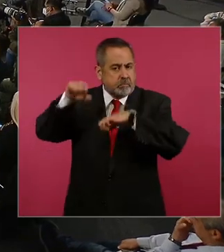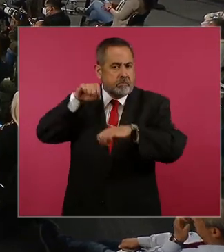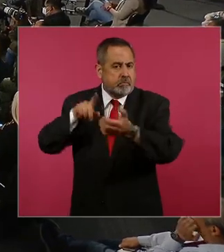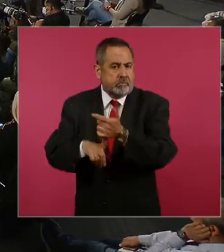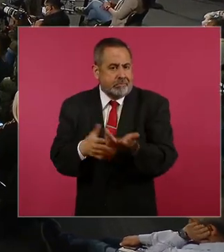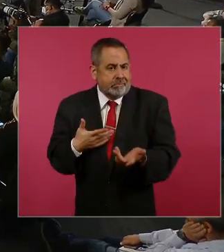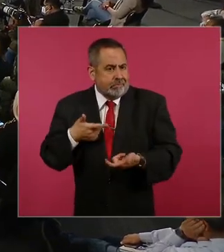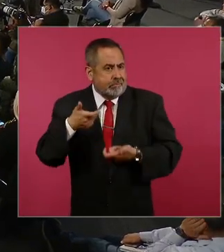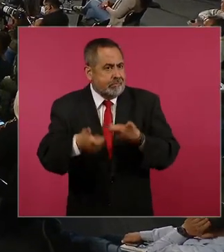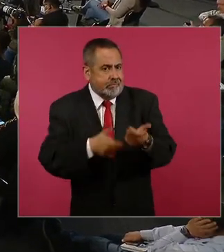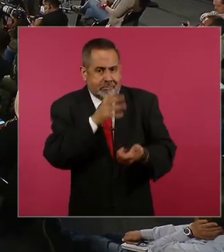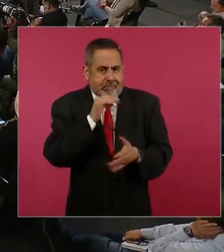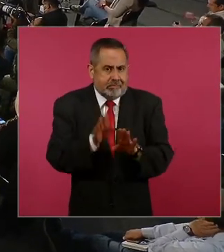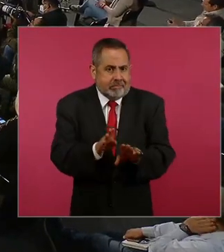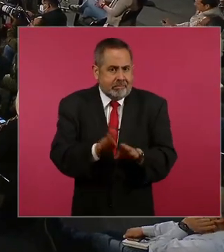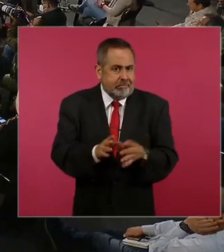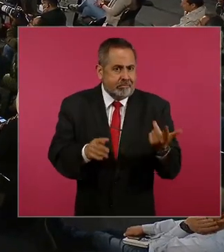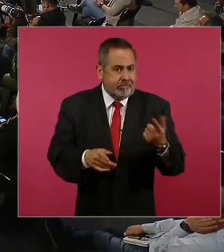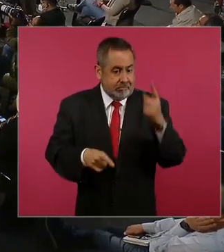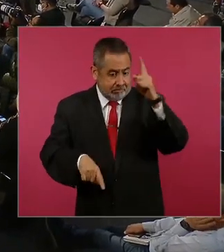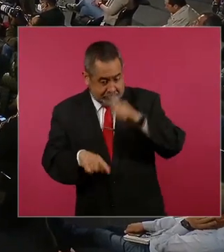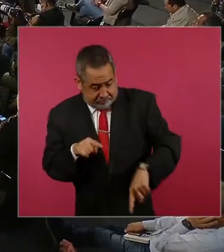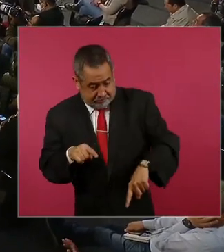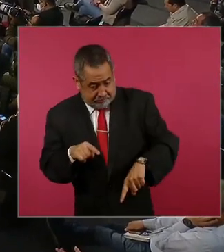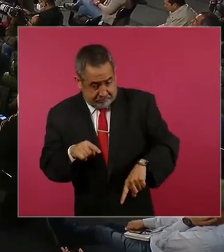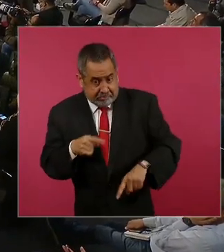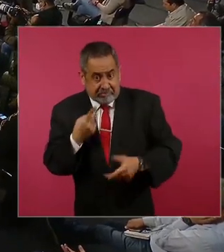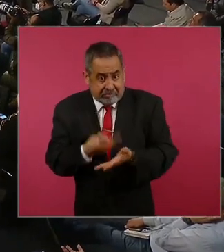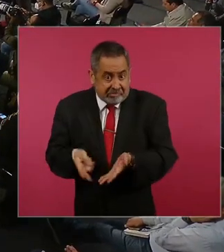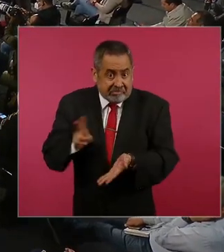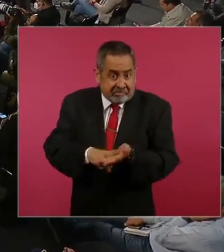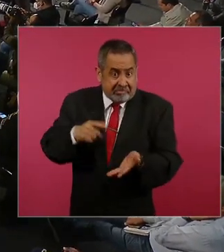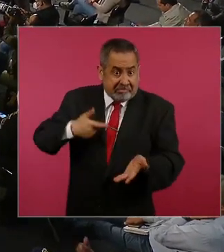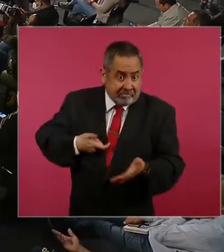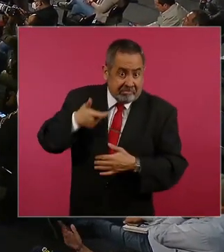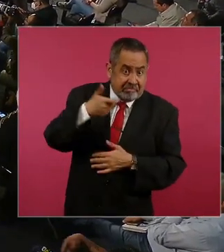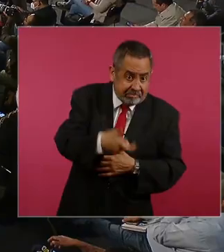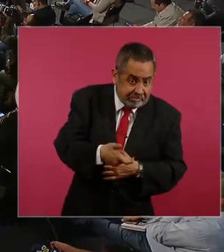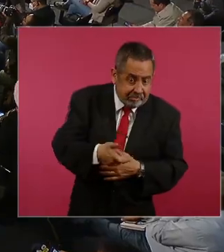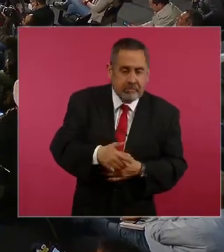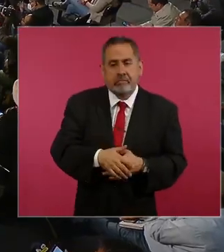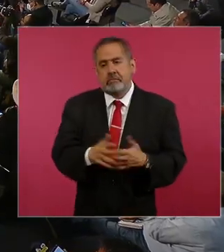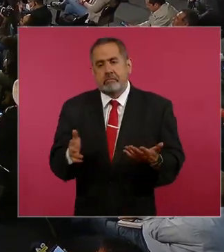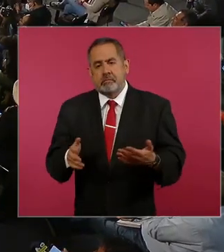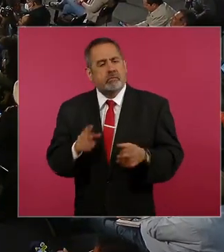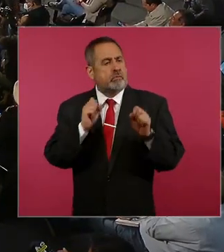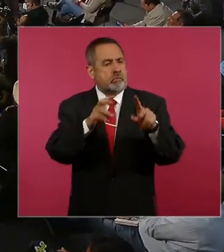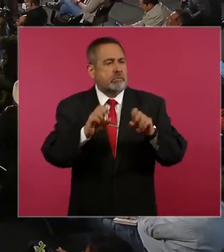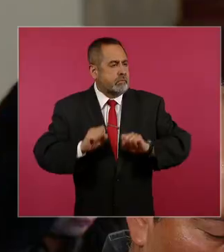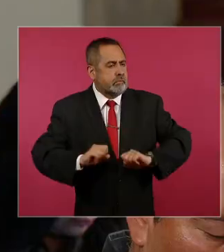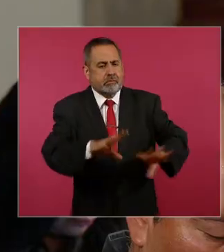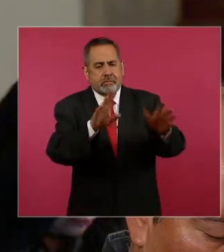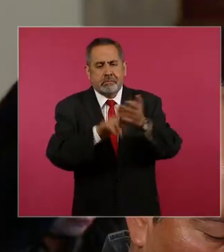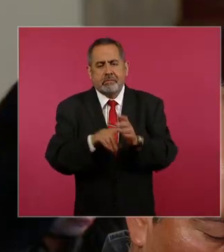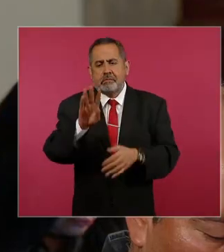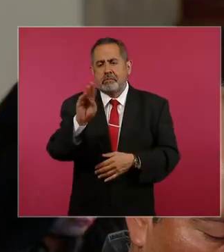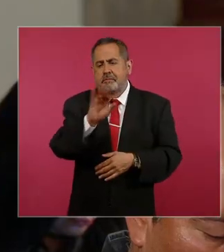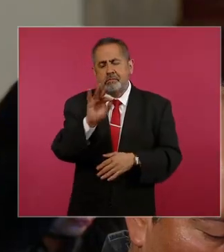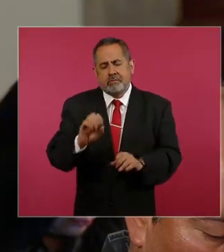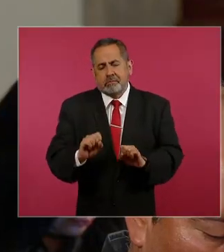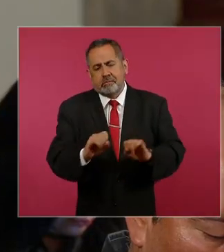mayores que no tienen ese recurso. Y ellos lo que piden es decir, déjenos ya nuestro 10 por ciento y ya quédense con todo lo demás, el 90 por ciento ya,